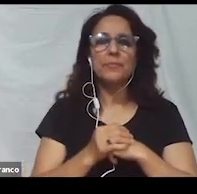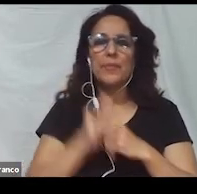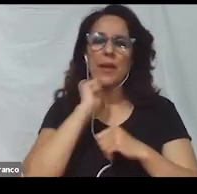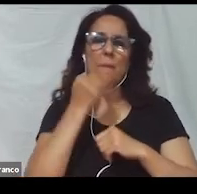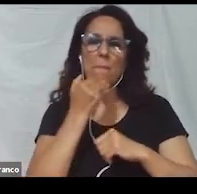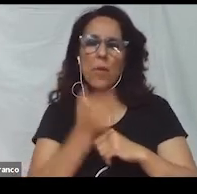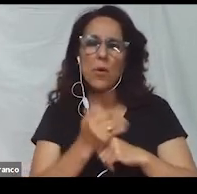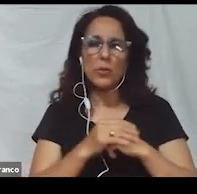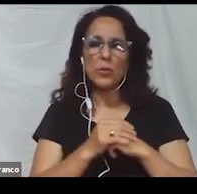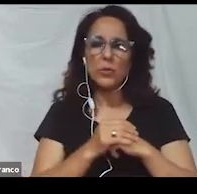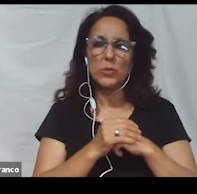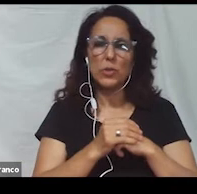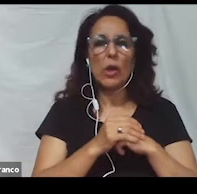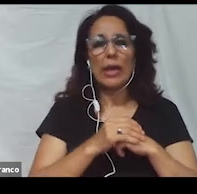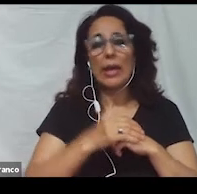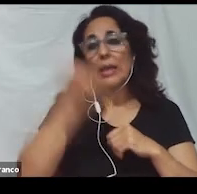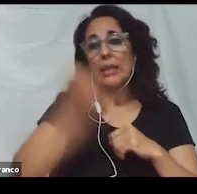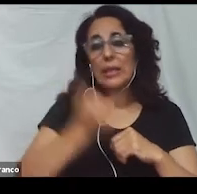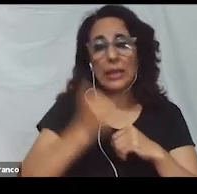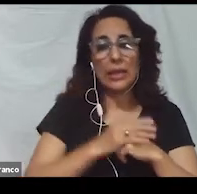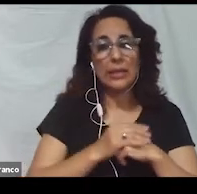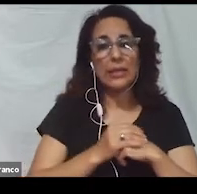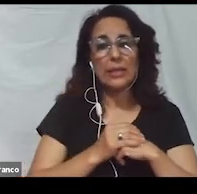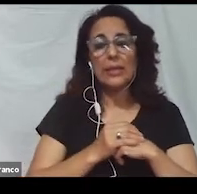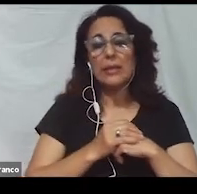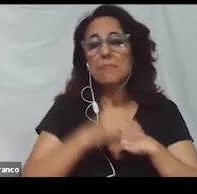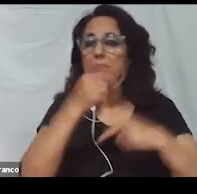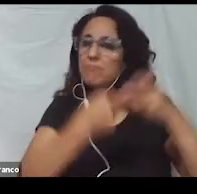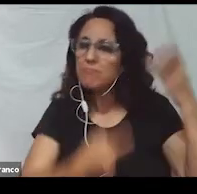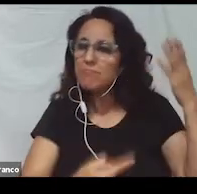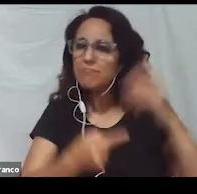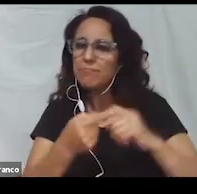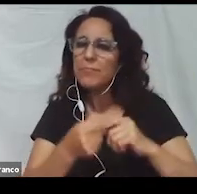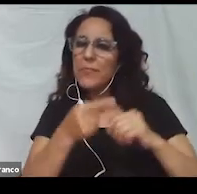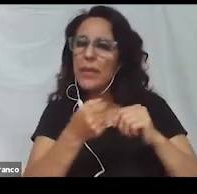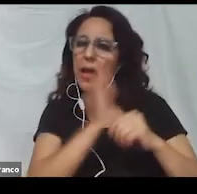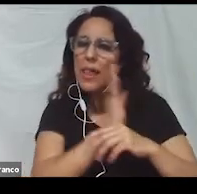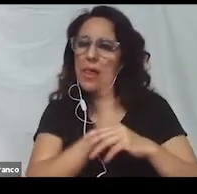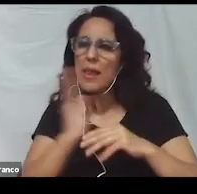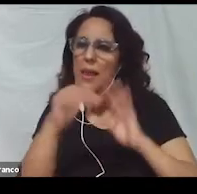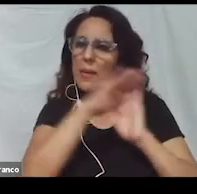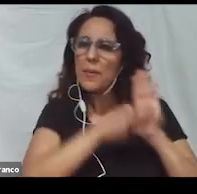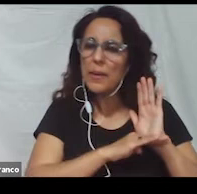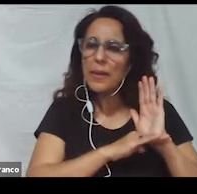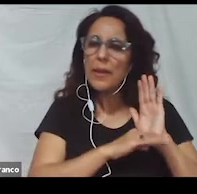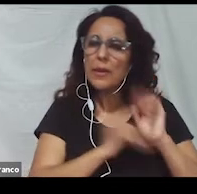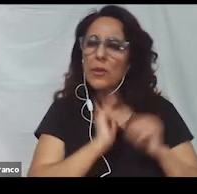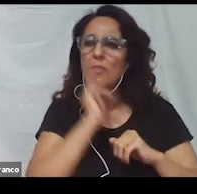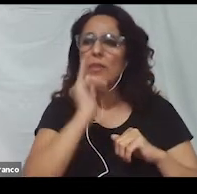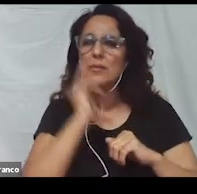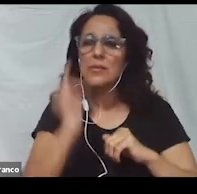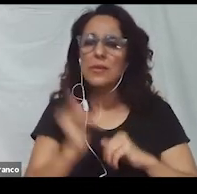además, tiene muchas consideraciones de accesibilidad interesantes agregadas. Todas las librerías que están en esta lista que estoy